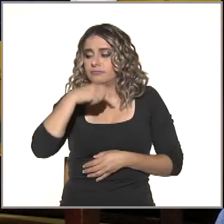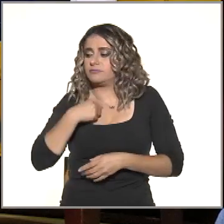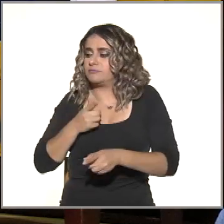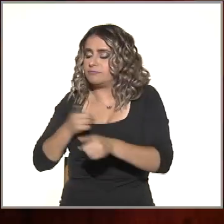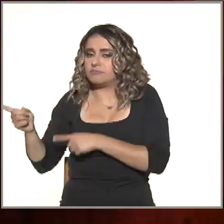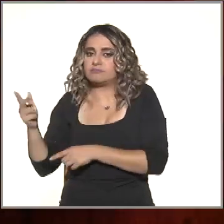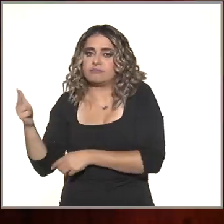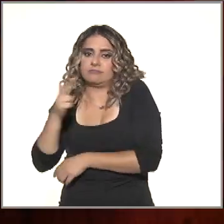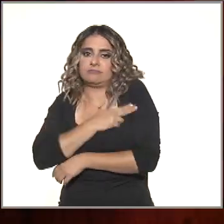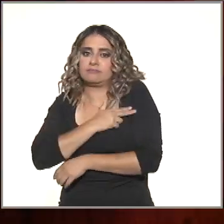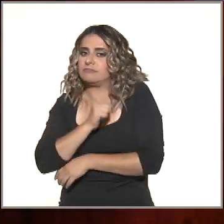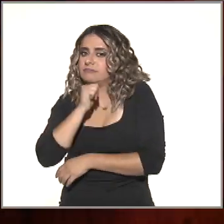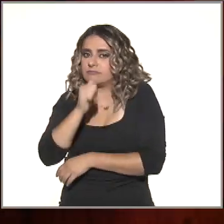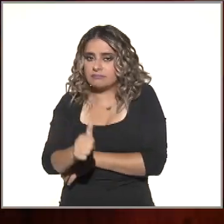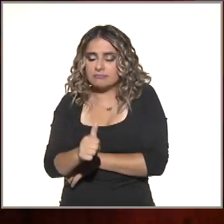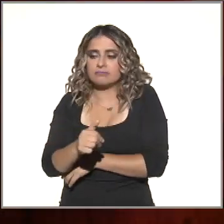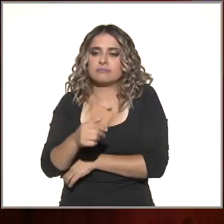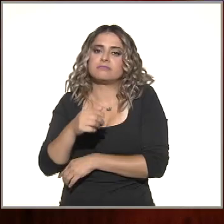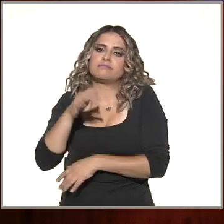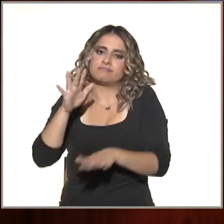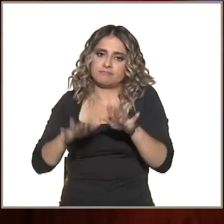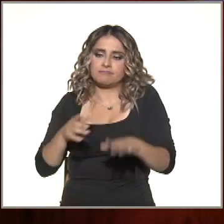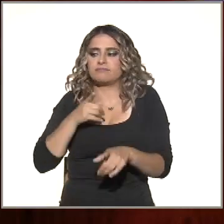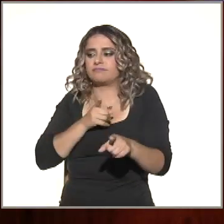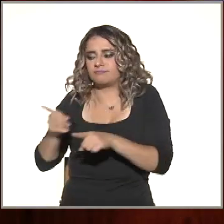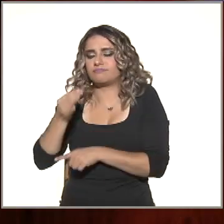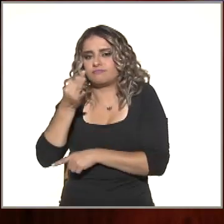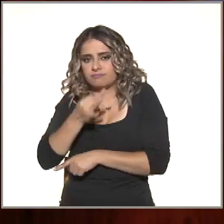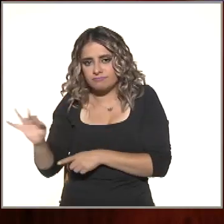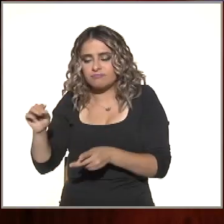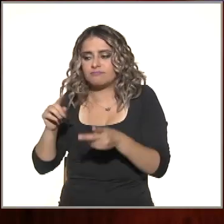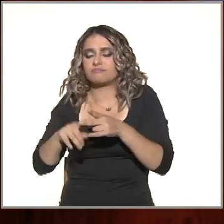lastime la agresión, la grosería, la